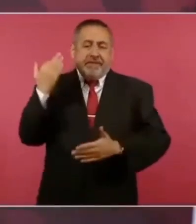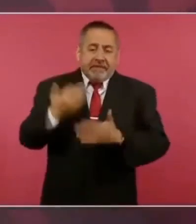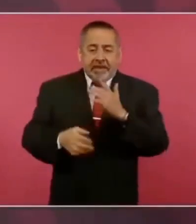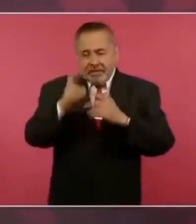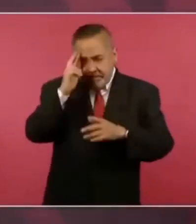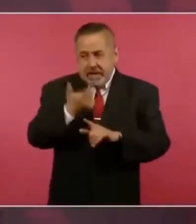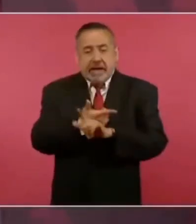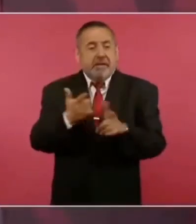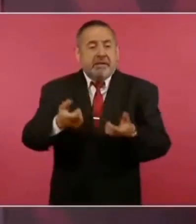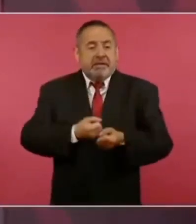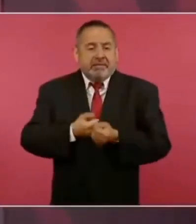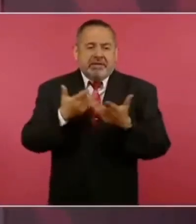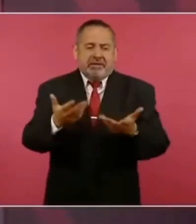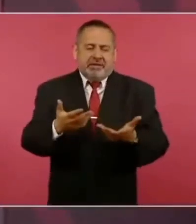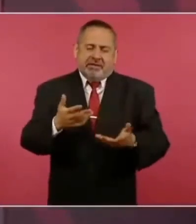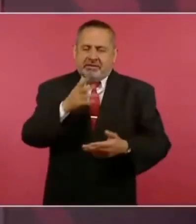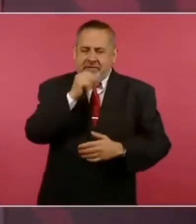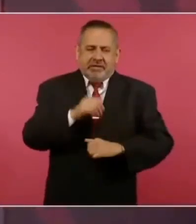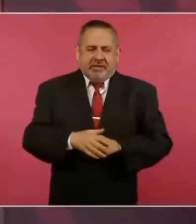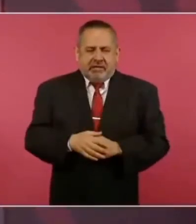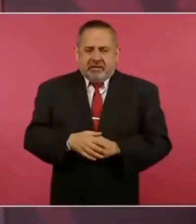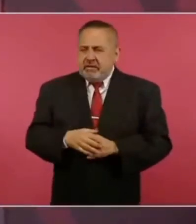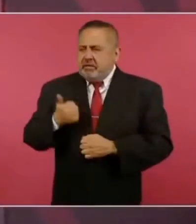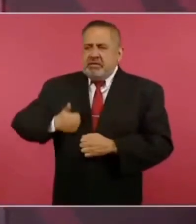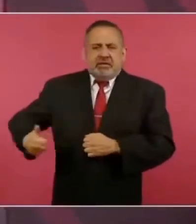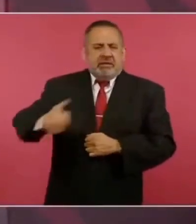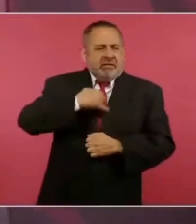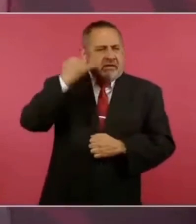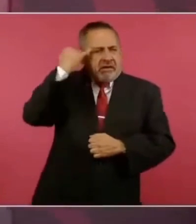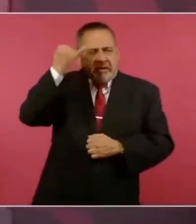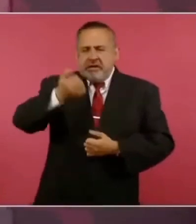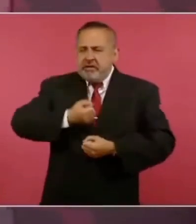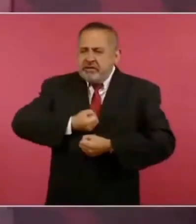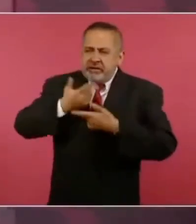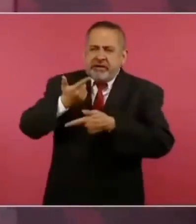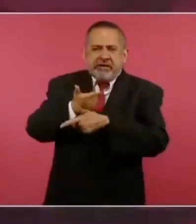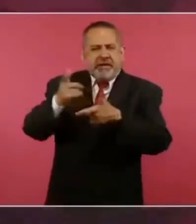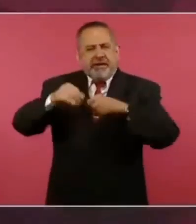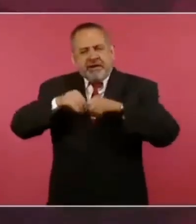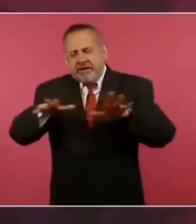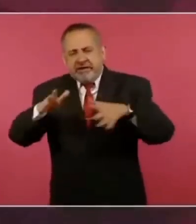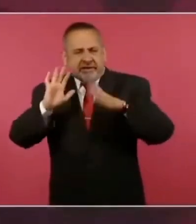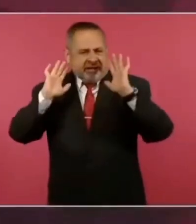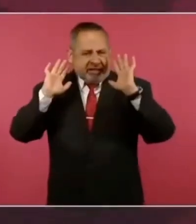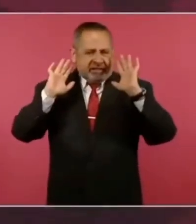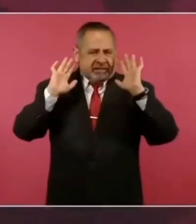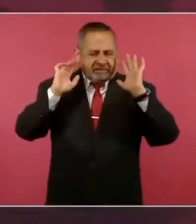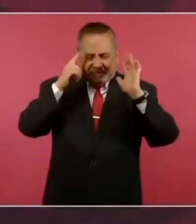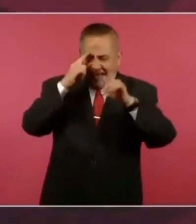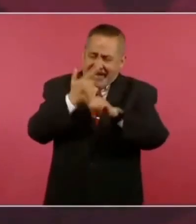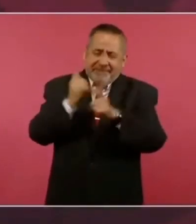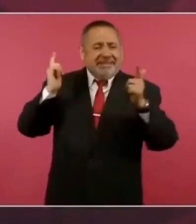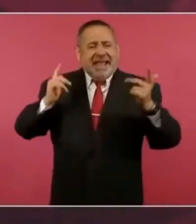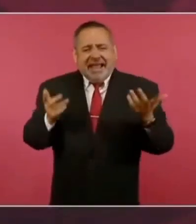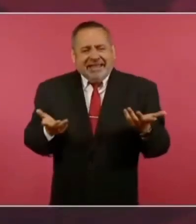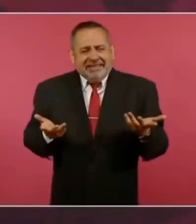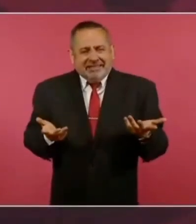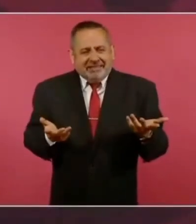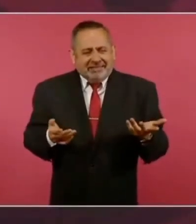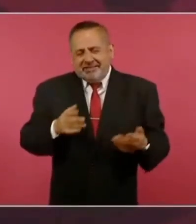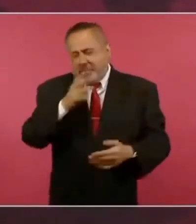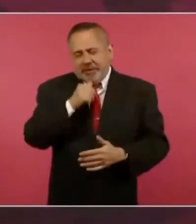expresión y a la libre manifestación de las ideas, a la libertad.